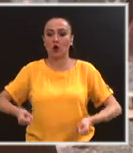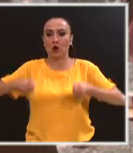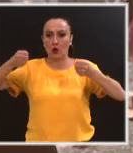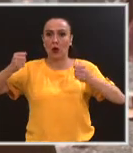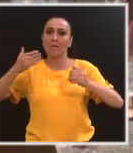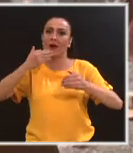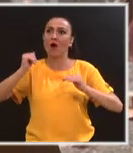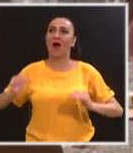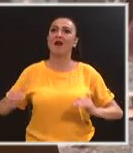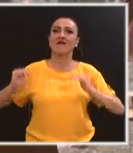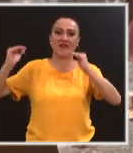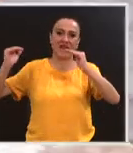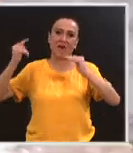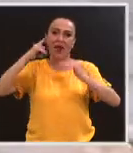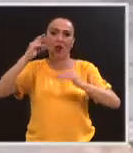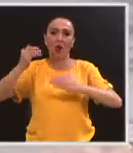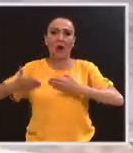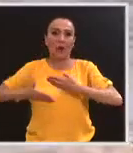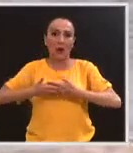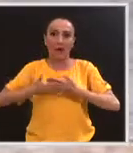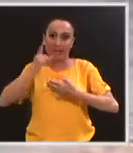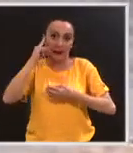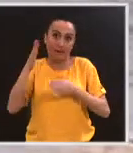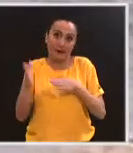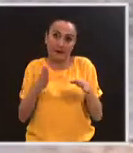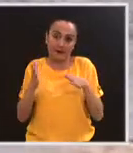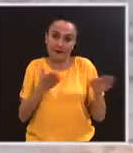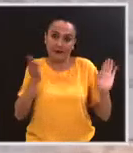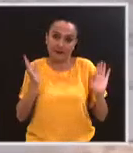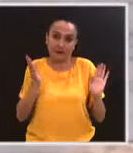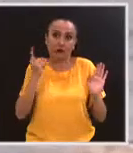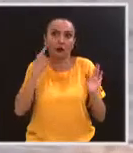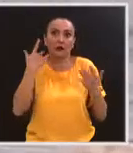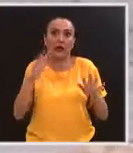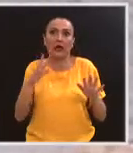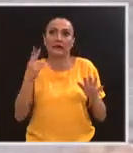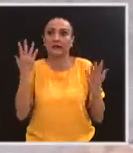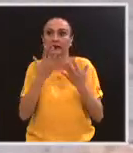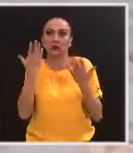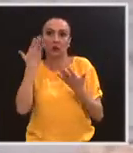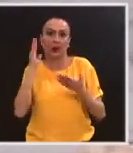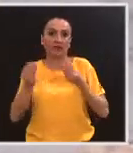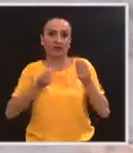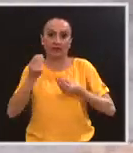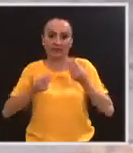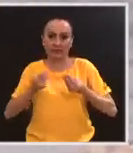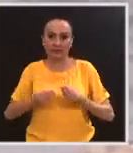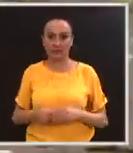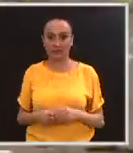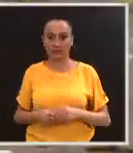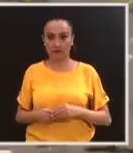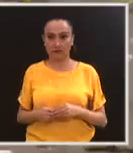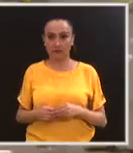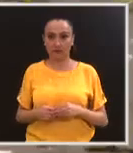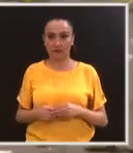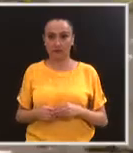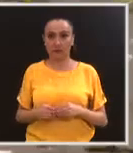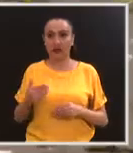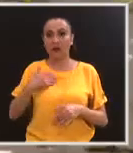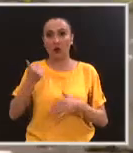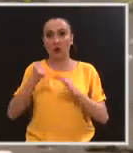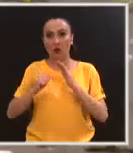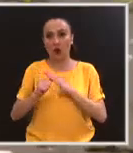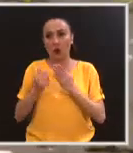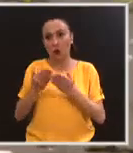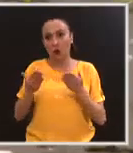subirlos echarlos para prepararlos allí que no los agarre prevenidos y entonces ahí los tenemos guardados